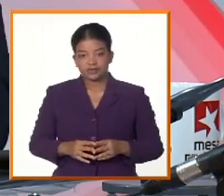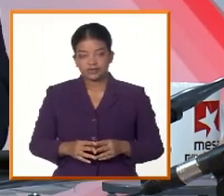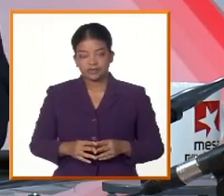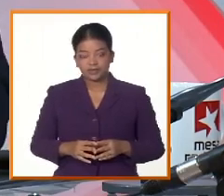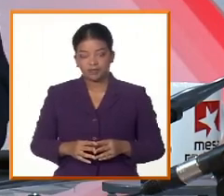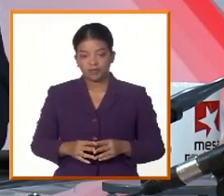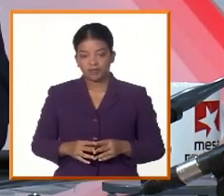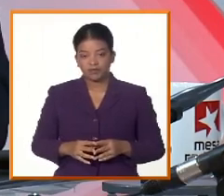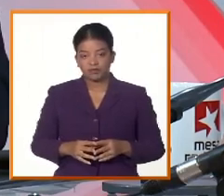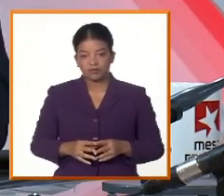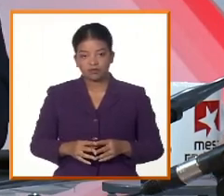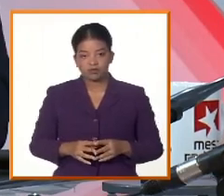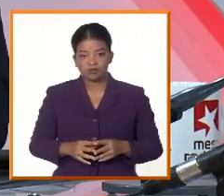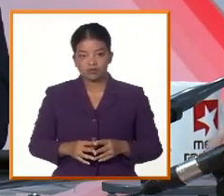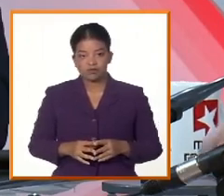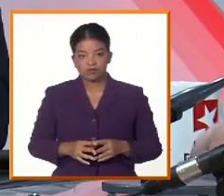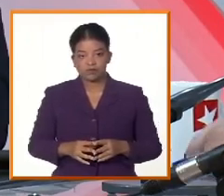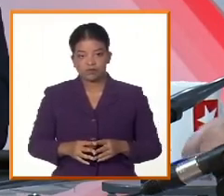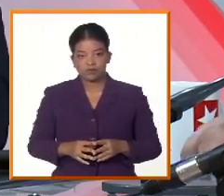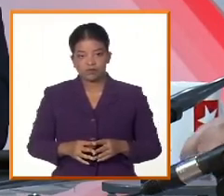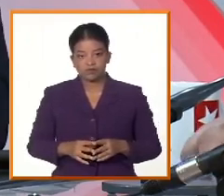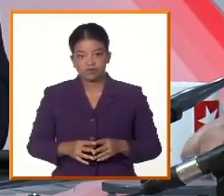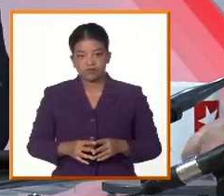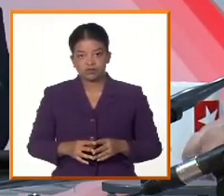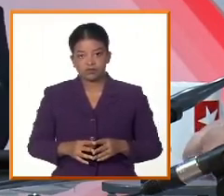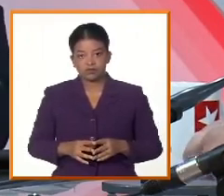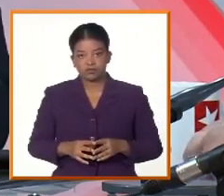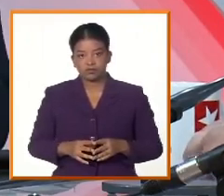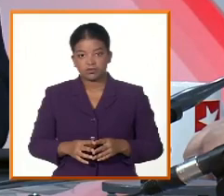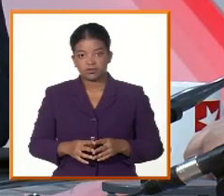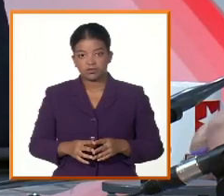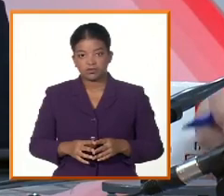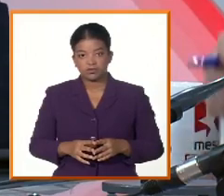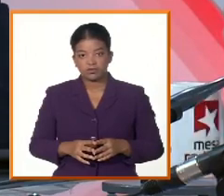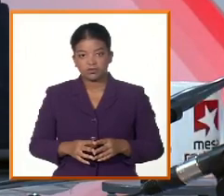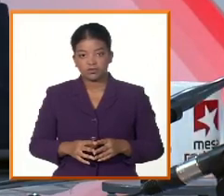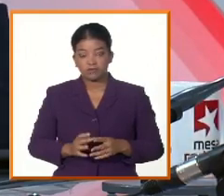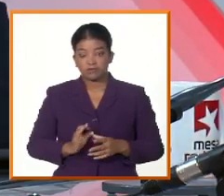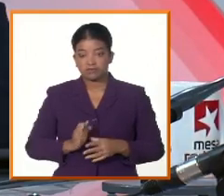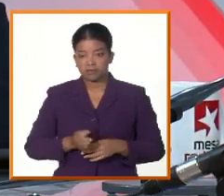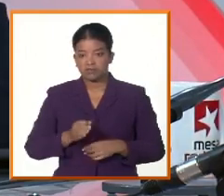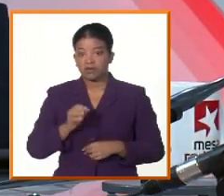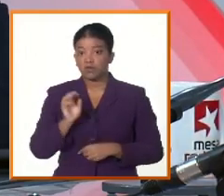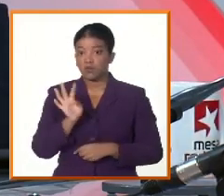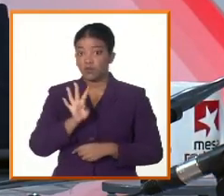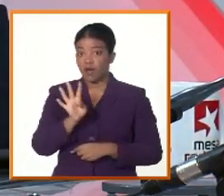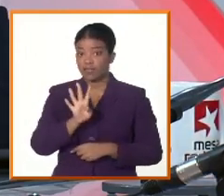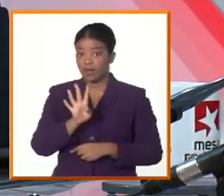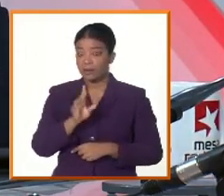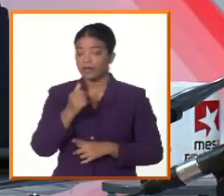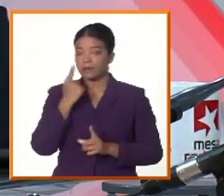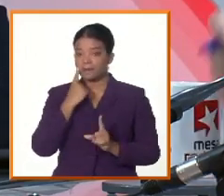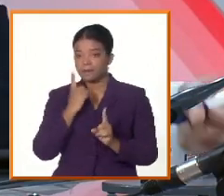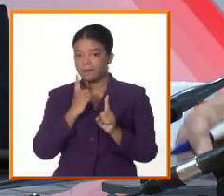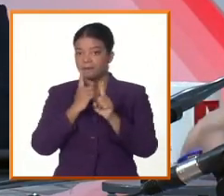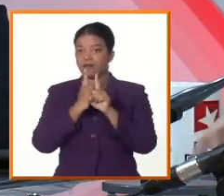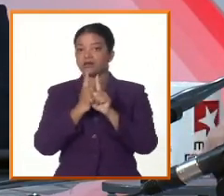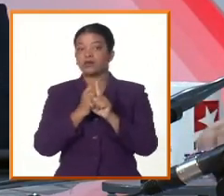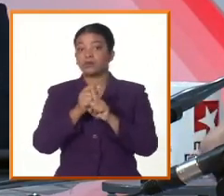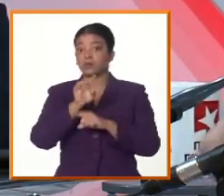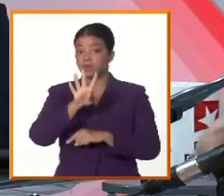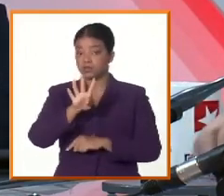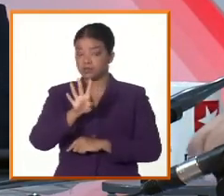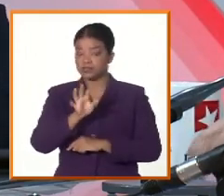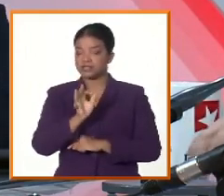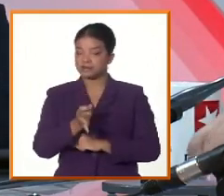el jefe de estado cubano y fue otra fue la cuarta ocasión en que se encuentran esta vez allá en suelo